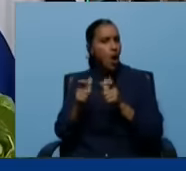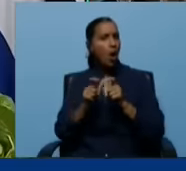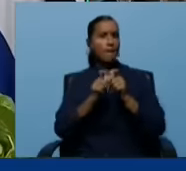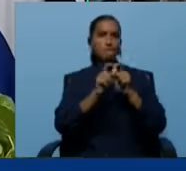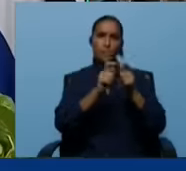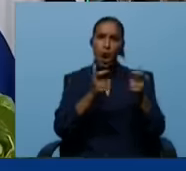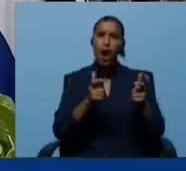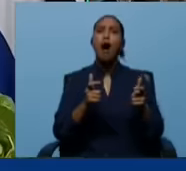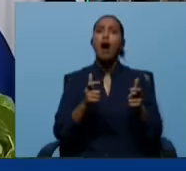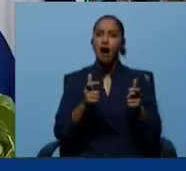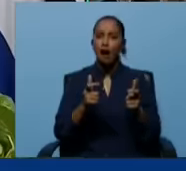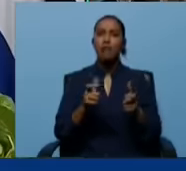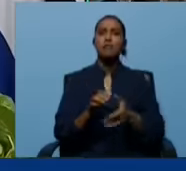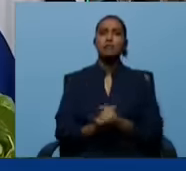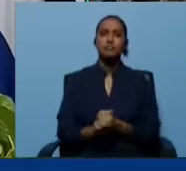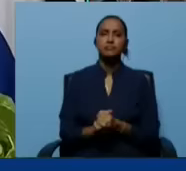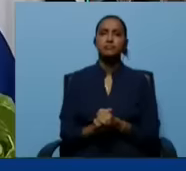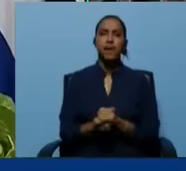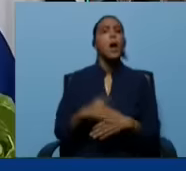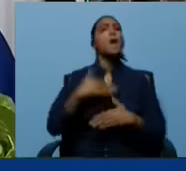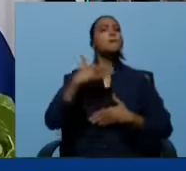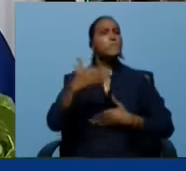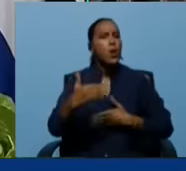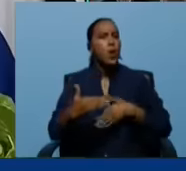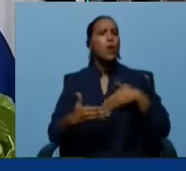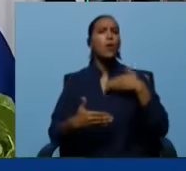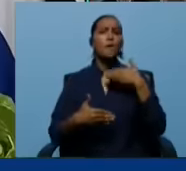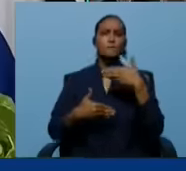se fueron dando